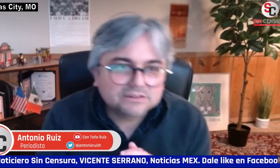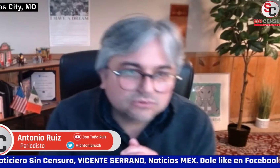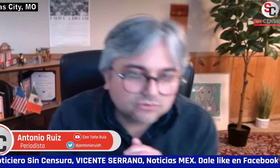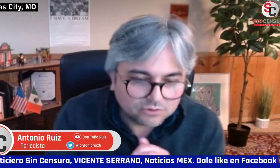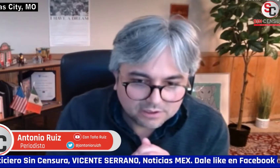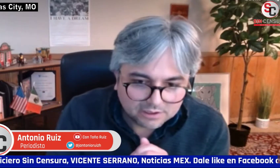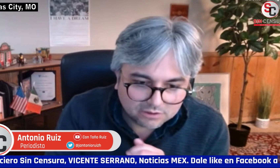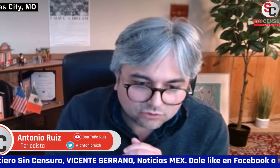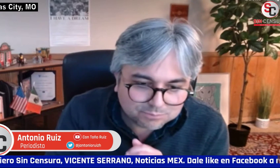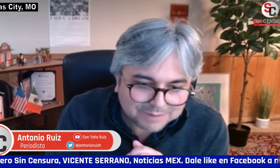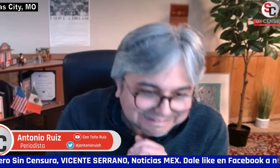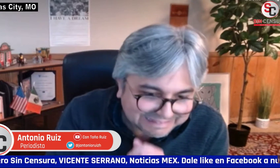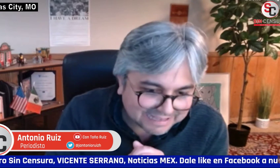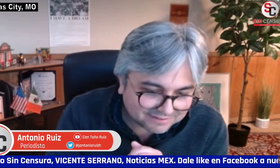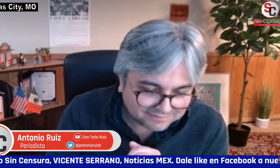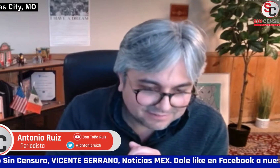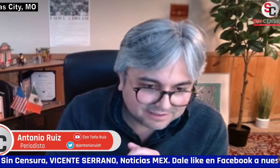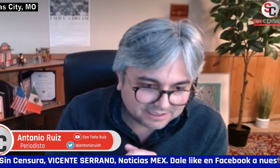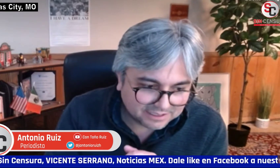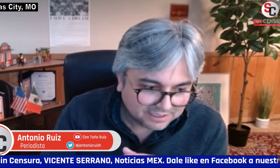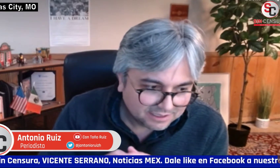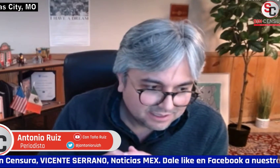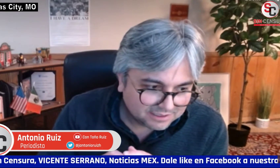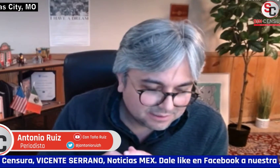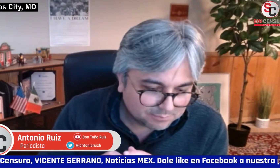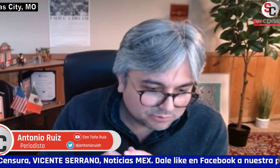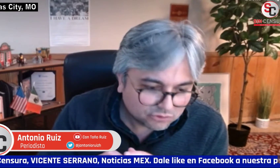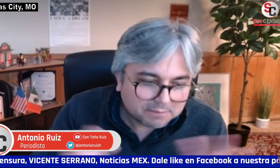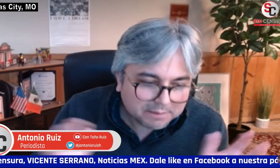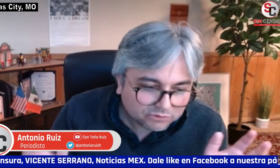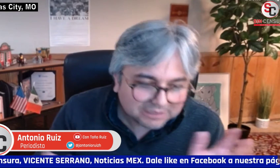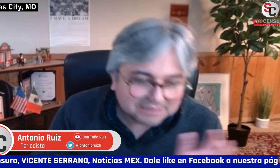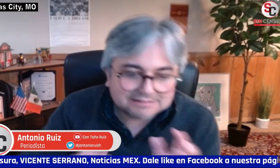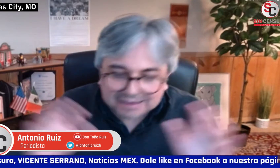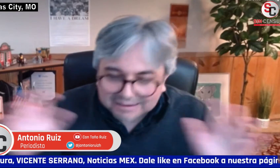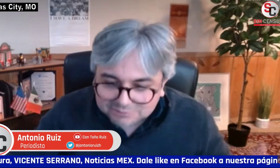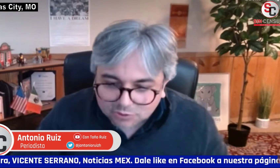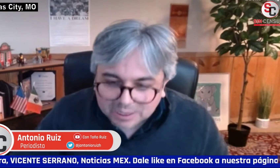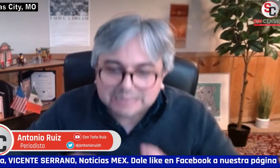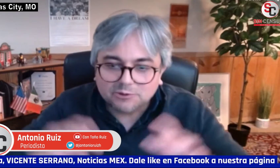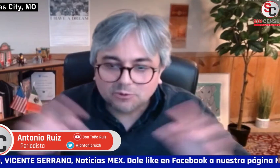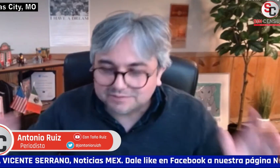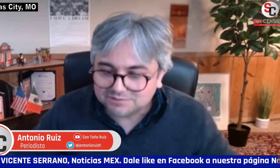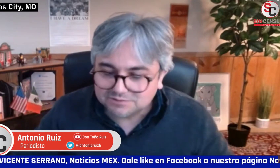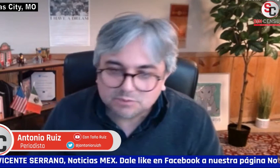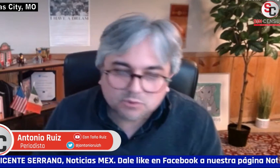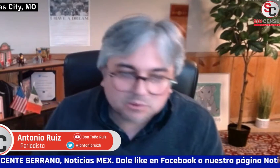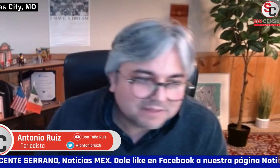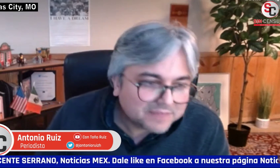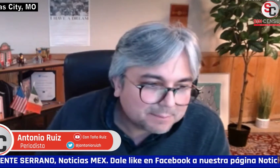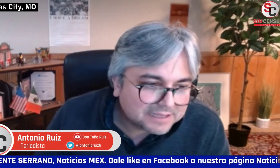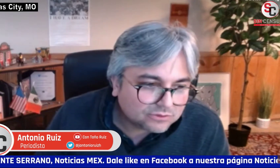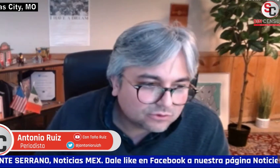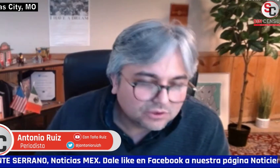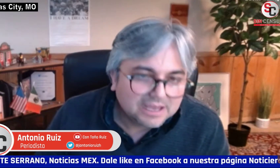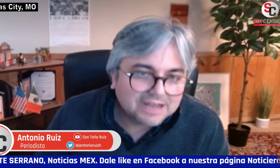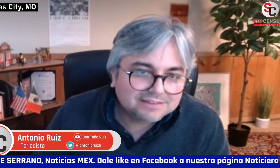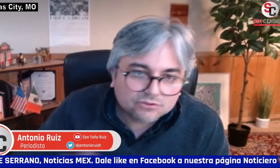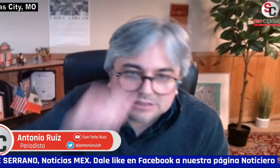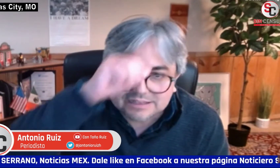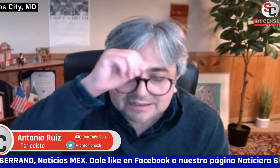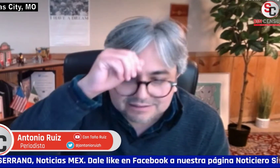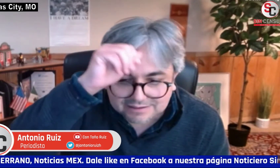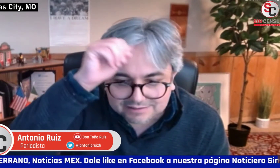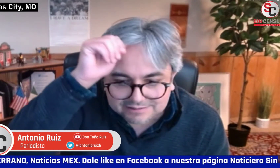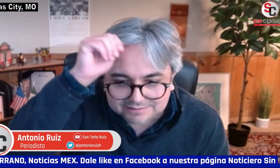unos momentos nos planteas que pues no sabemos quién esté asesorando o haciendo este tipo de planteamientos ante